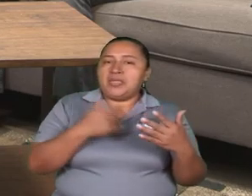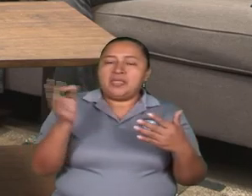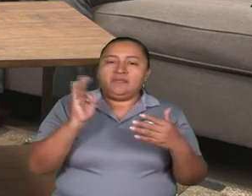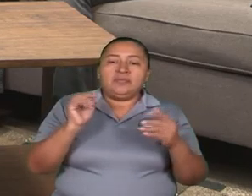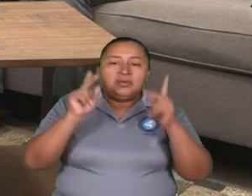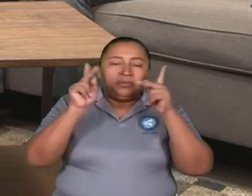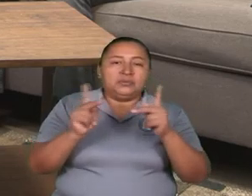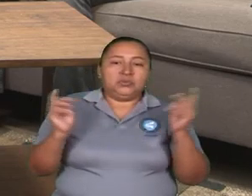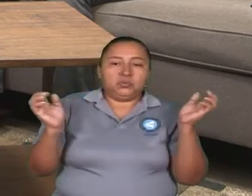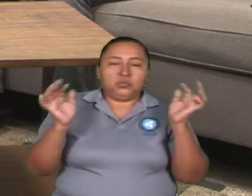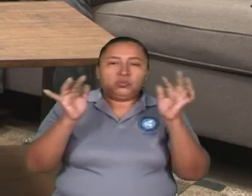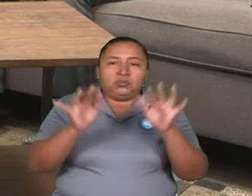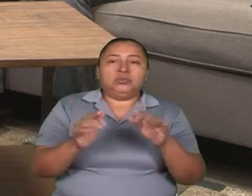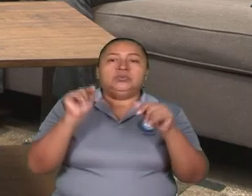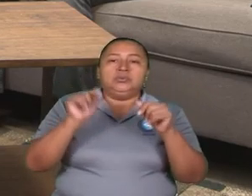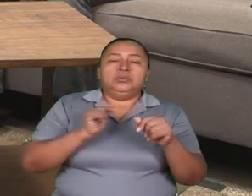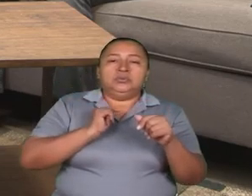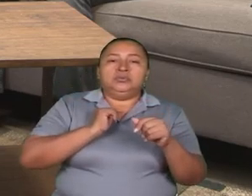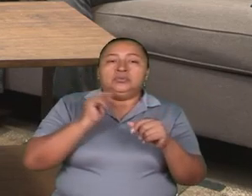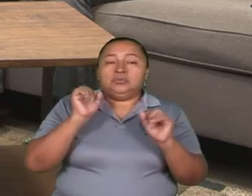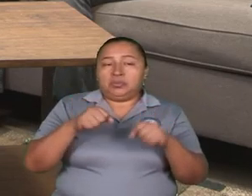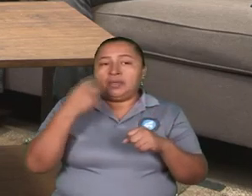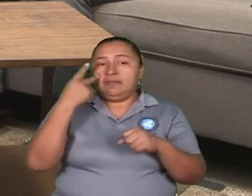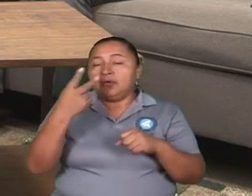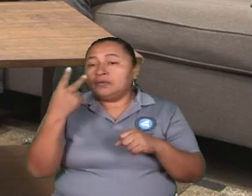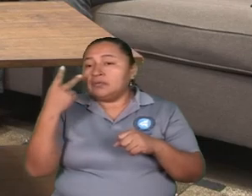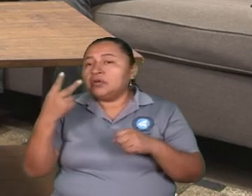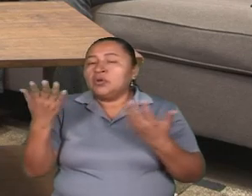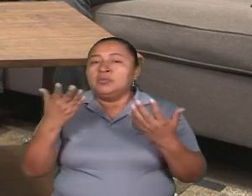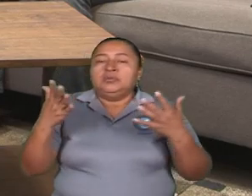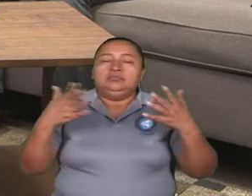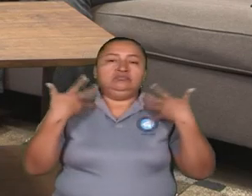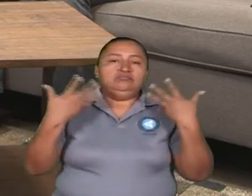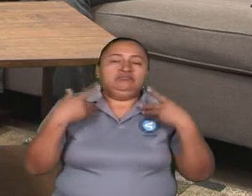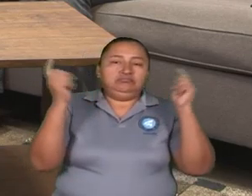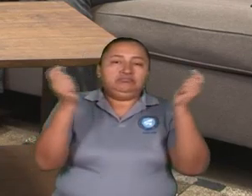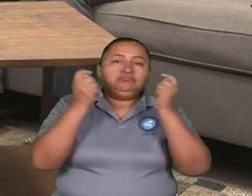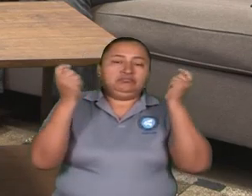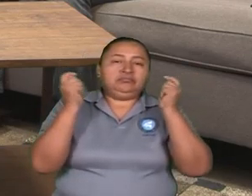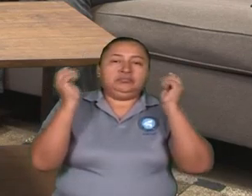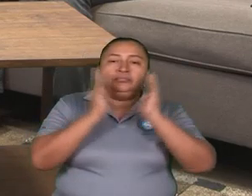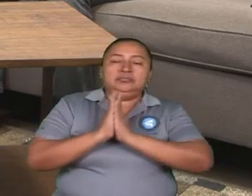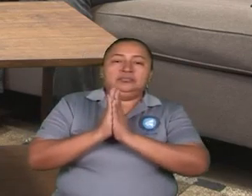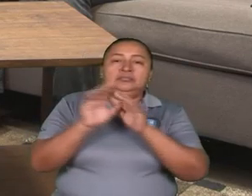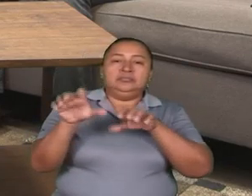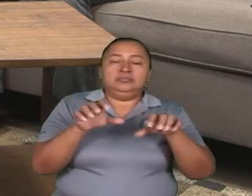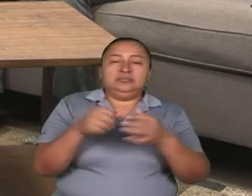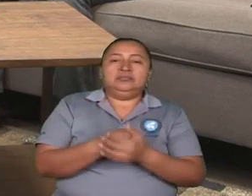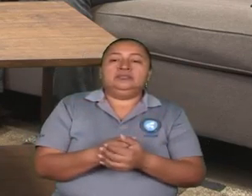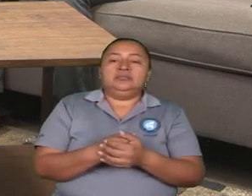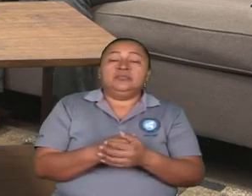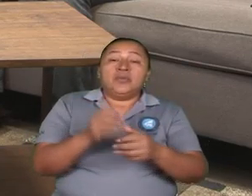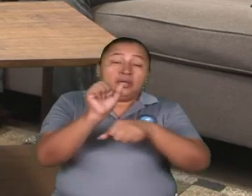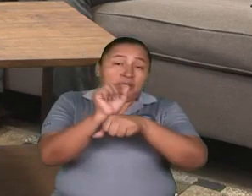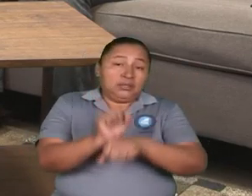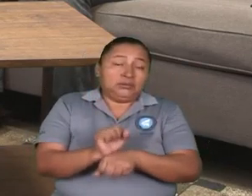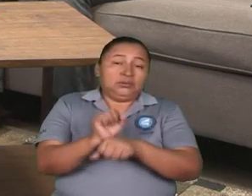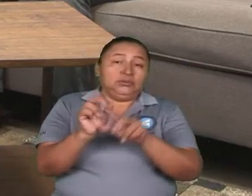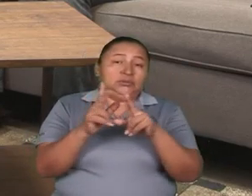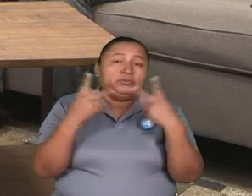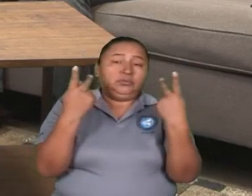un derroche de alegría, de cultura. Dos actividades bastante emblemáticas y muy importantes para este fin de semana, sumado a